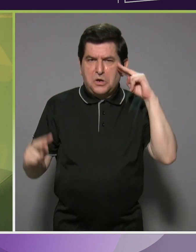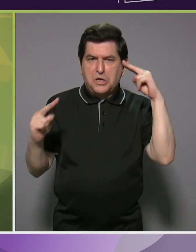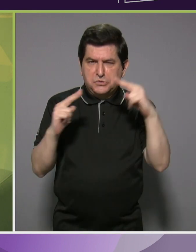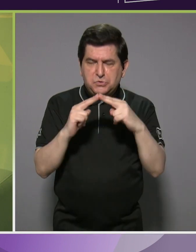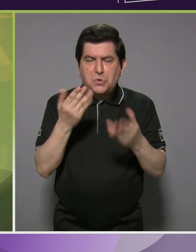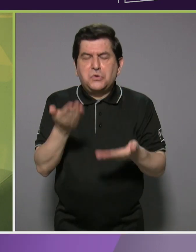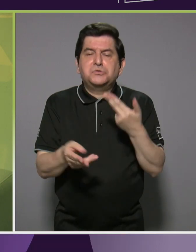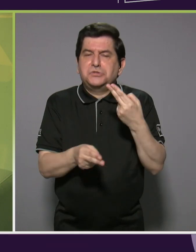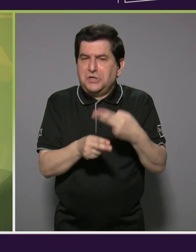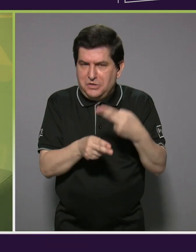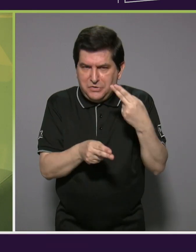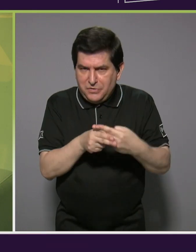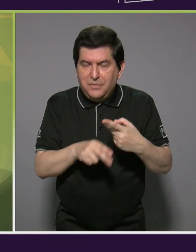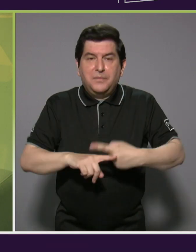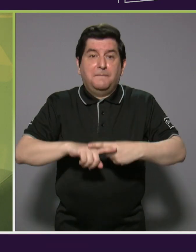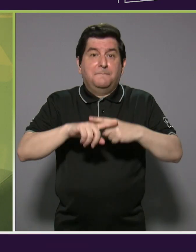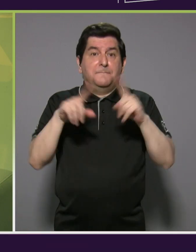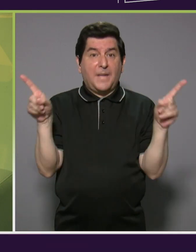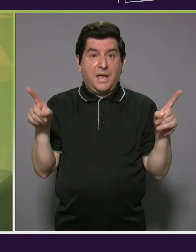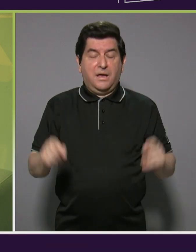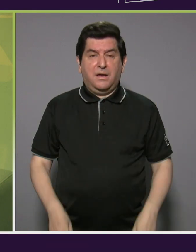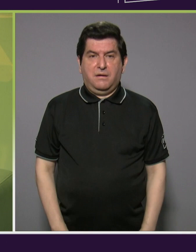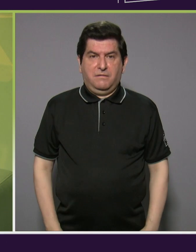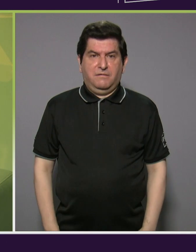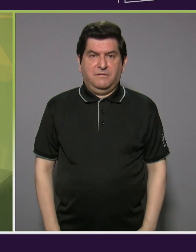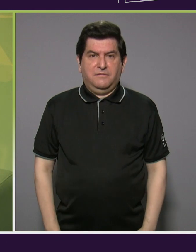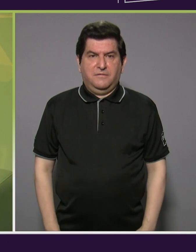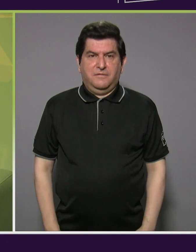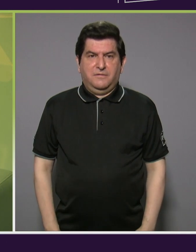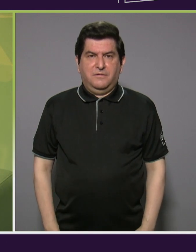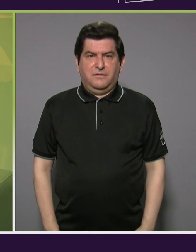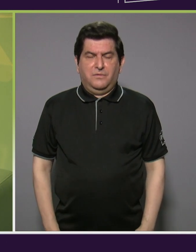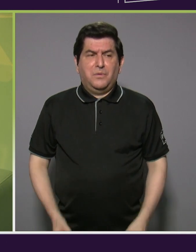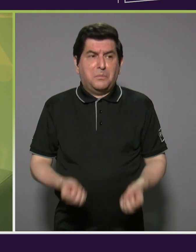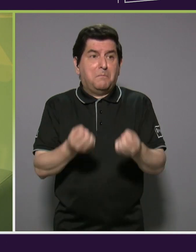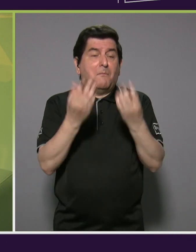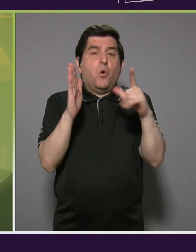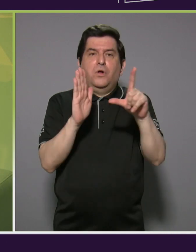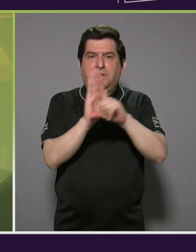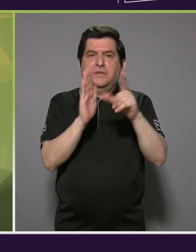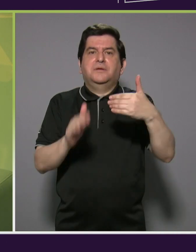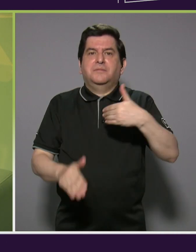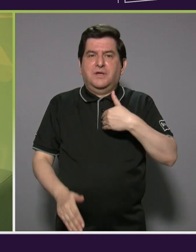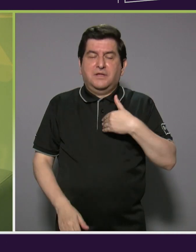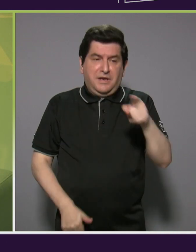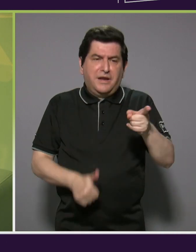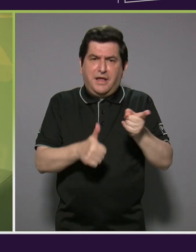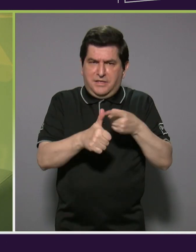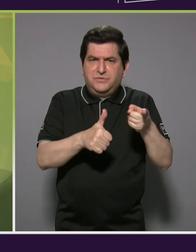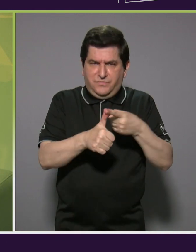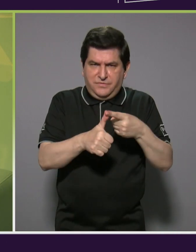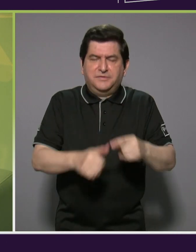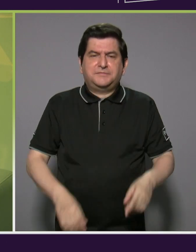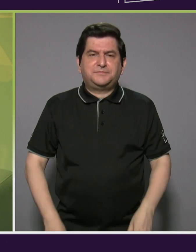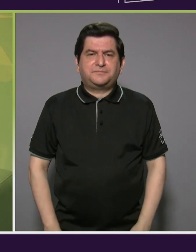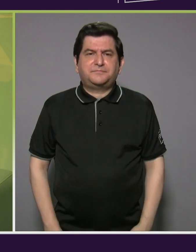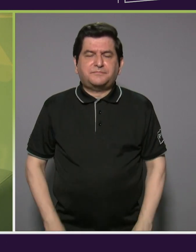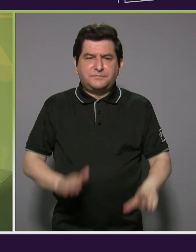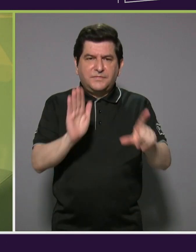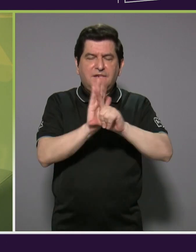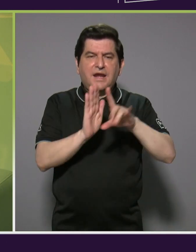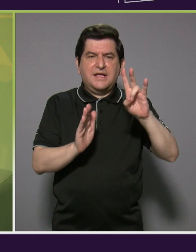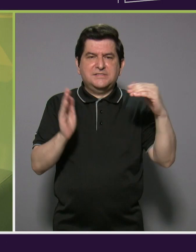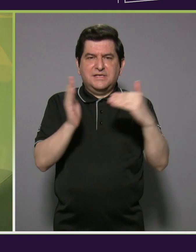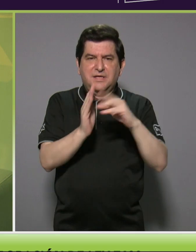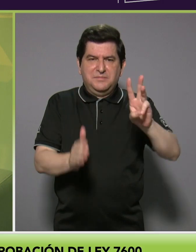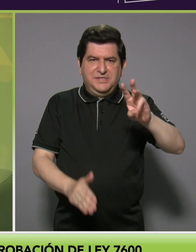sea de nombre, pero que tenemos vasta legislación, ¿verdad? Que ese fue como un primer paso, la ley 7600,